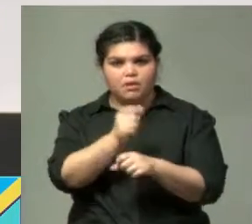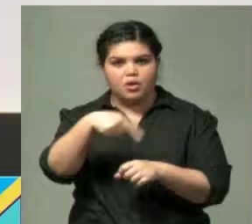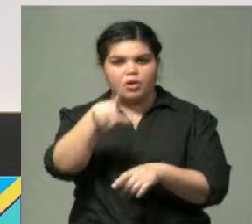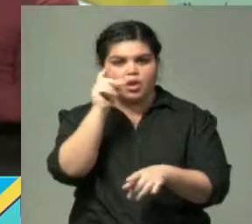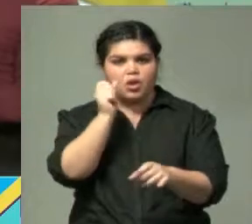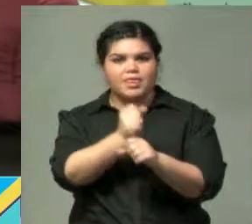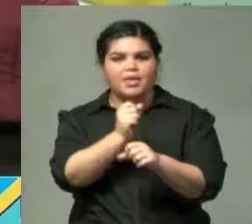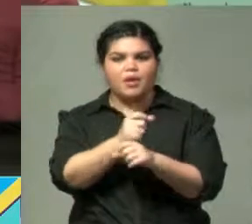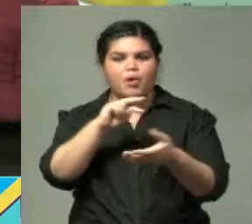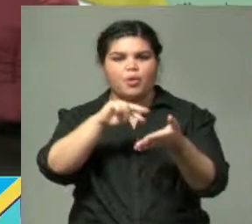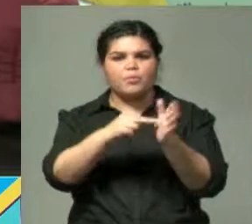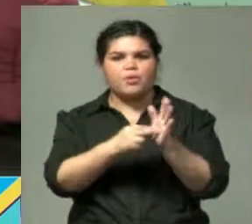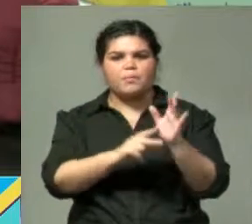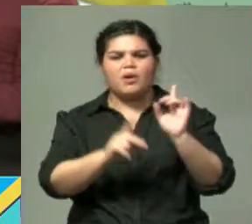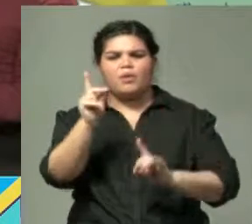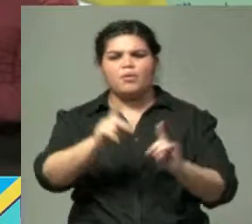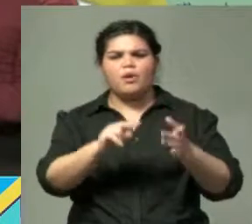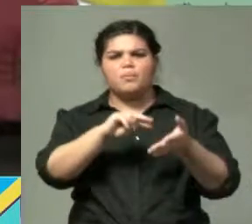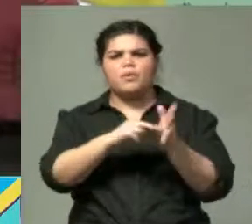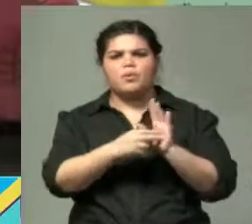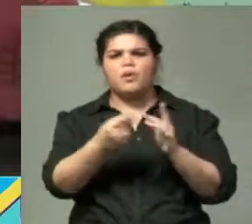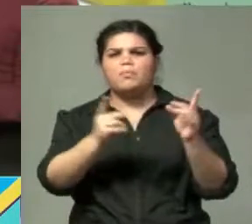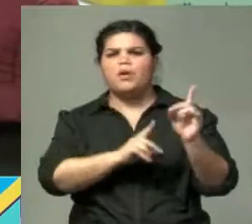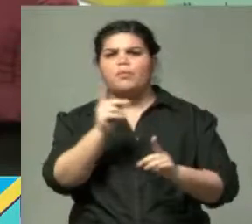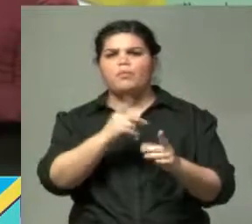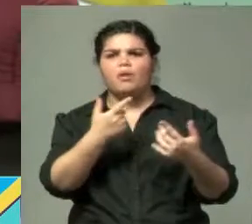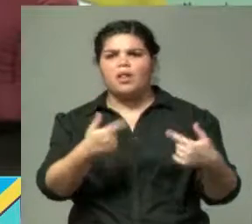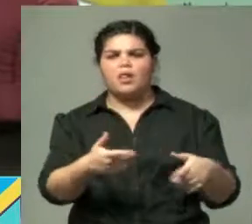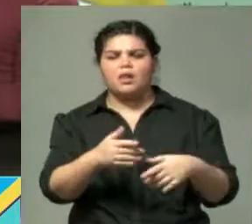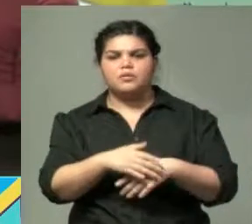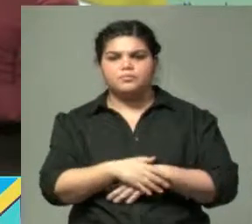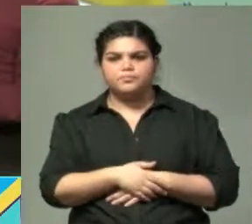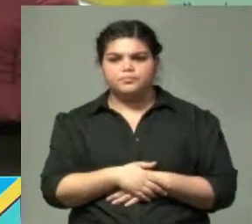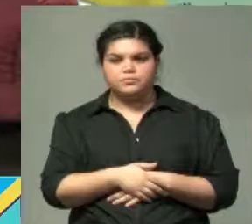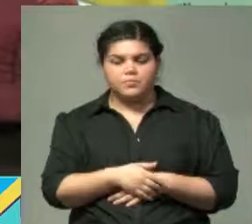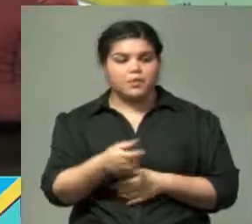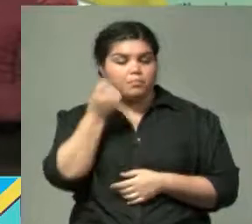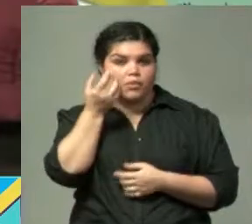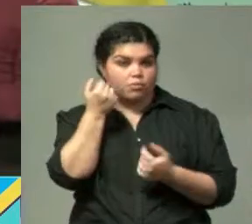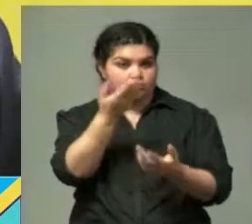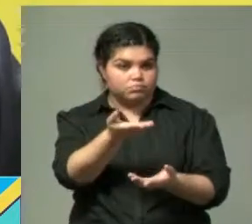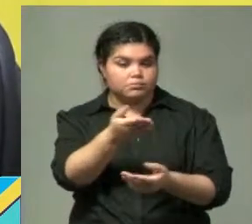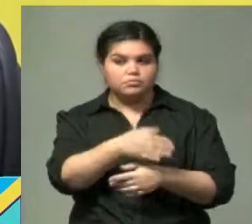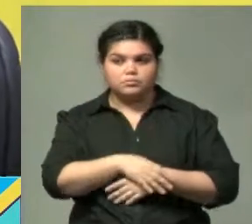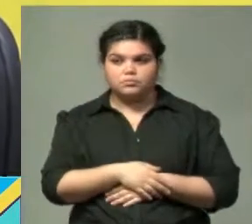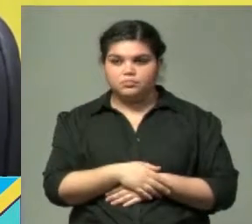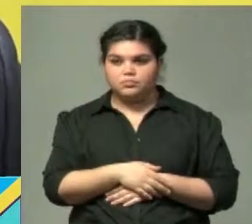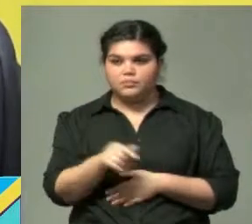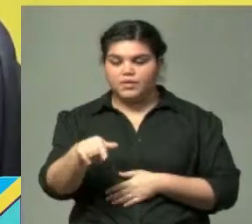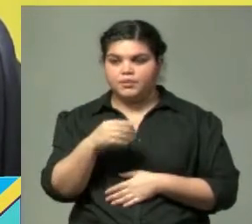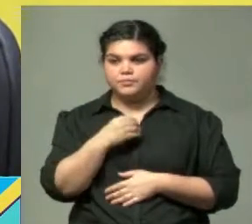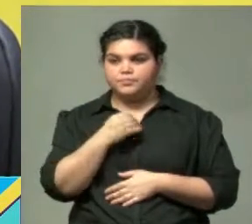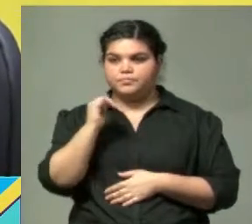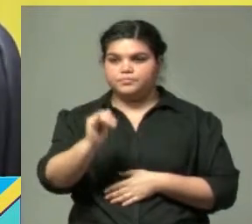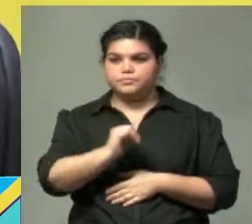empleo, y la idea es ver qué son esos problemas de empleo. No sé si se refiere... Alejandro, perdón. No. Sí, sí. No sé dónde tiran que, digamos, que